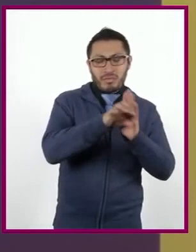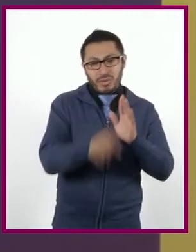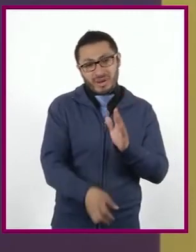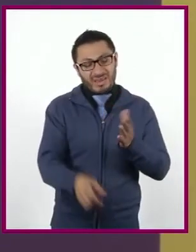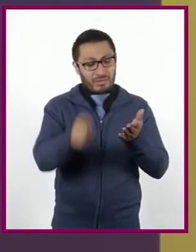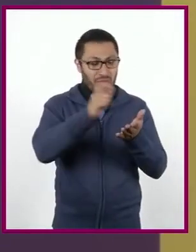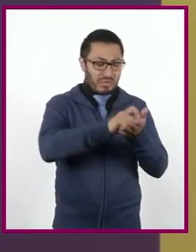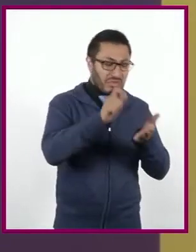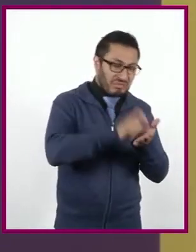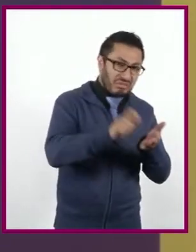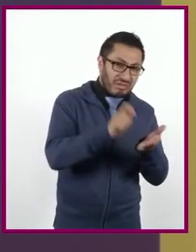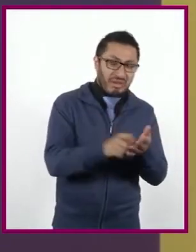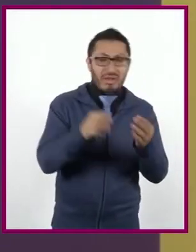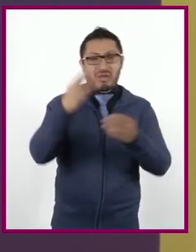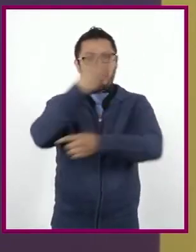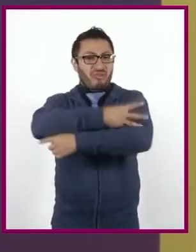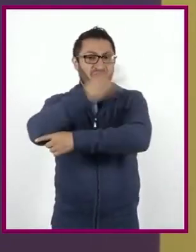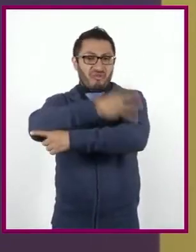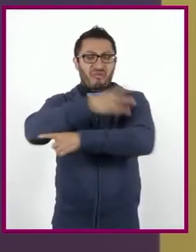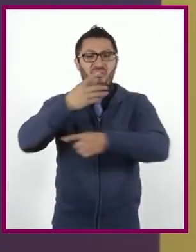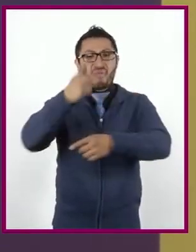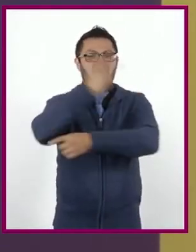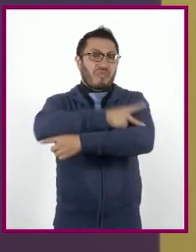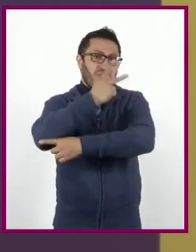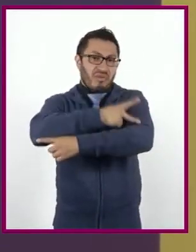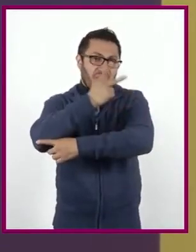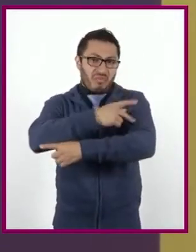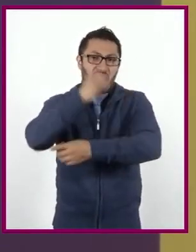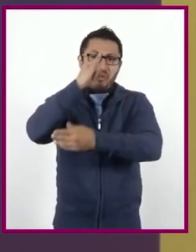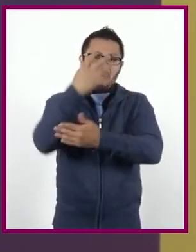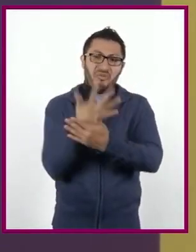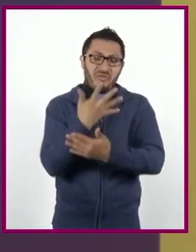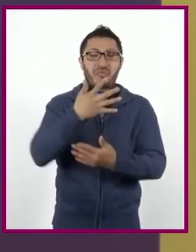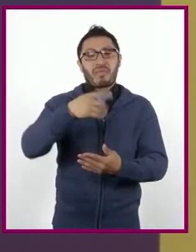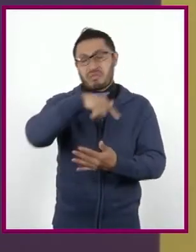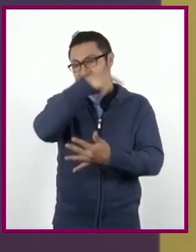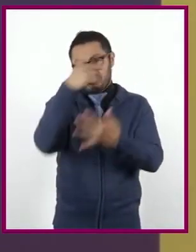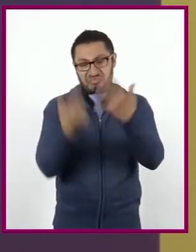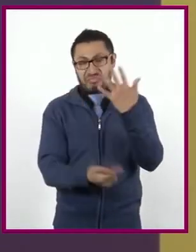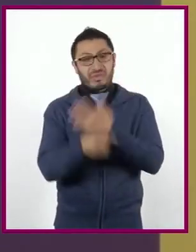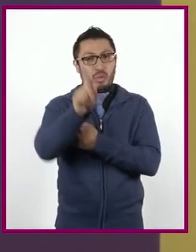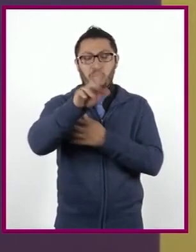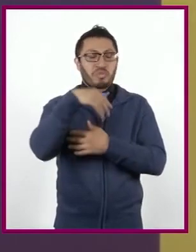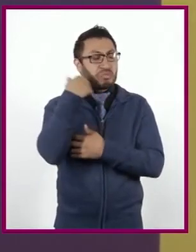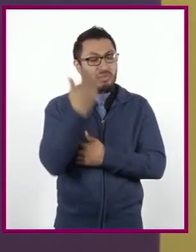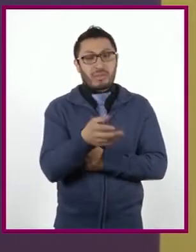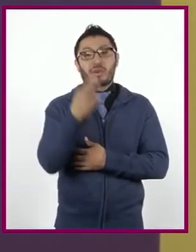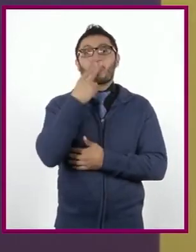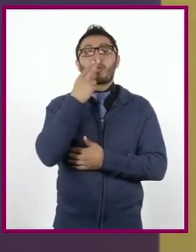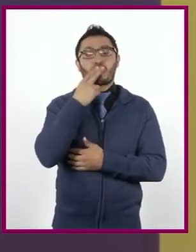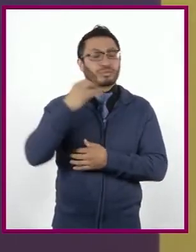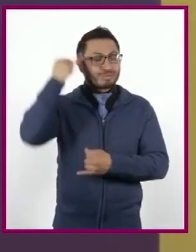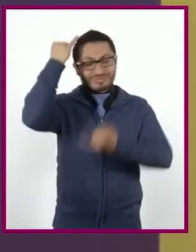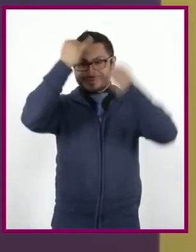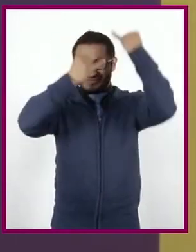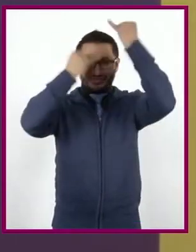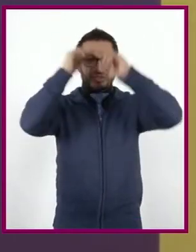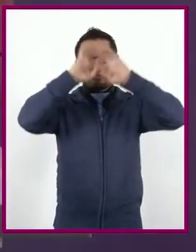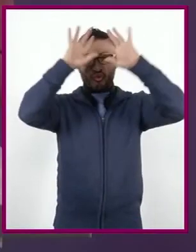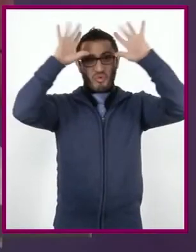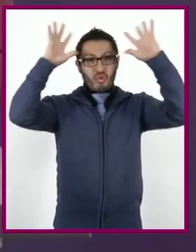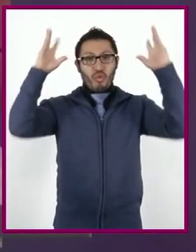texto, presentación de diapositivas, editor de imagen, entre otras. Y recuerda utilizar tu creatividad e